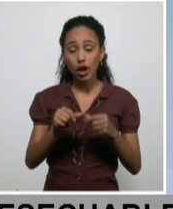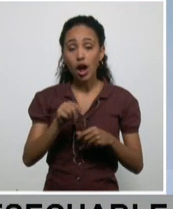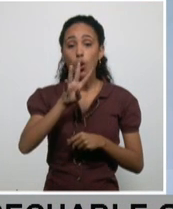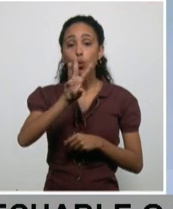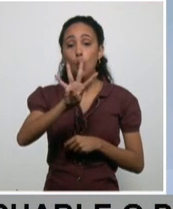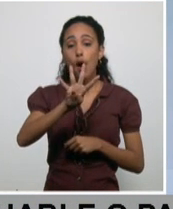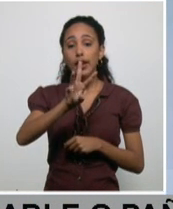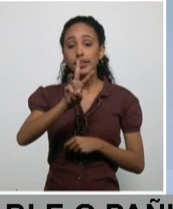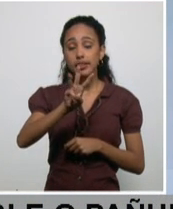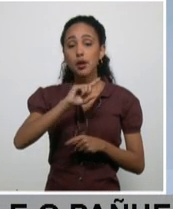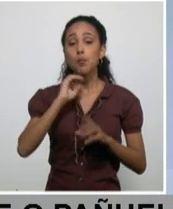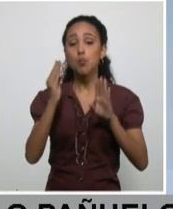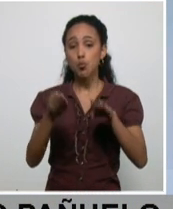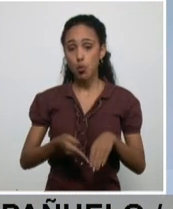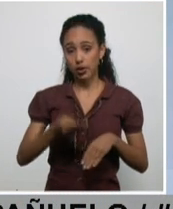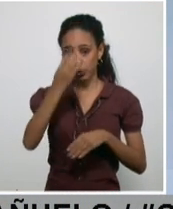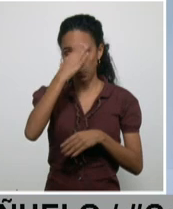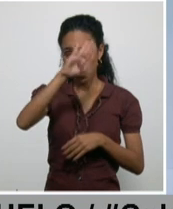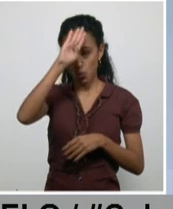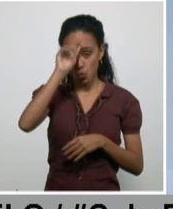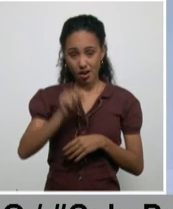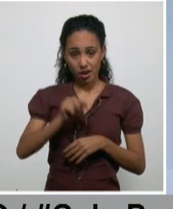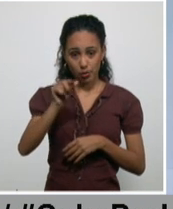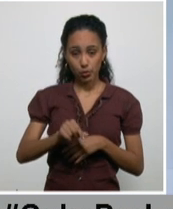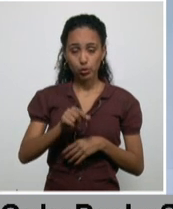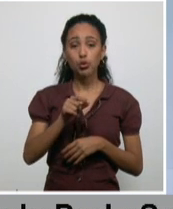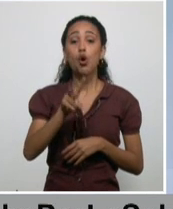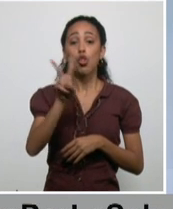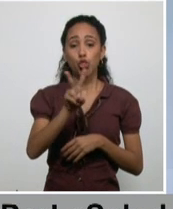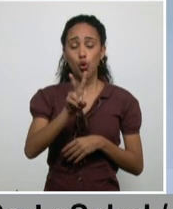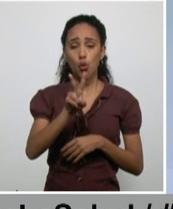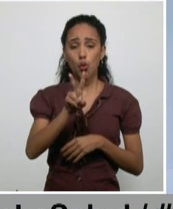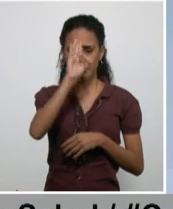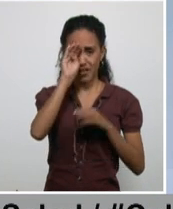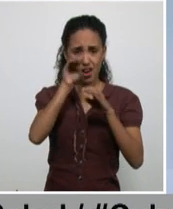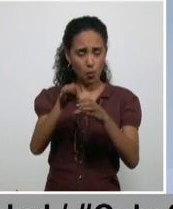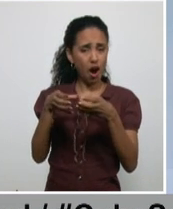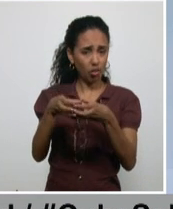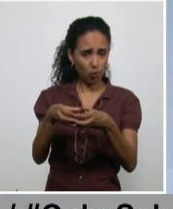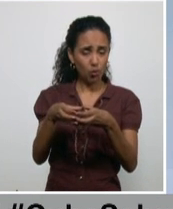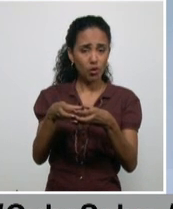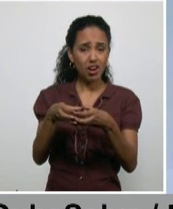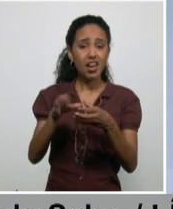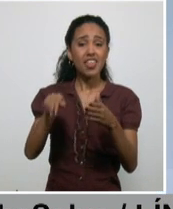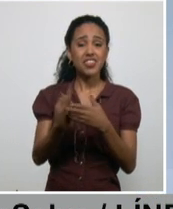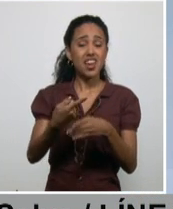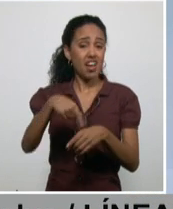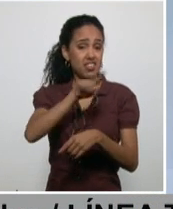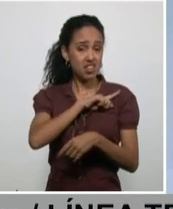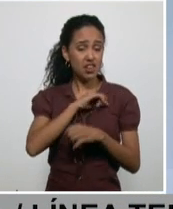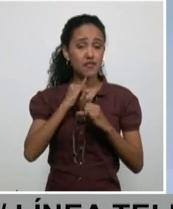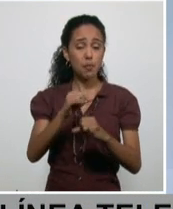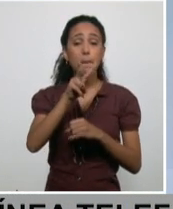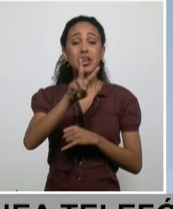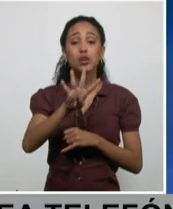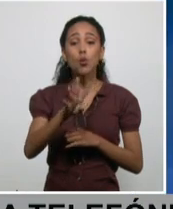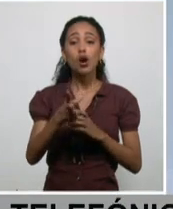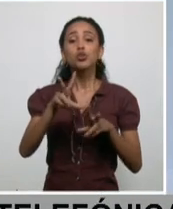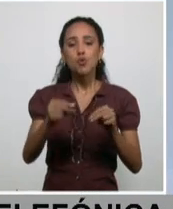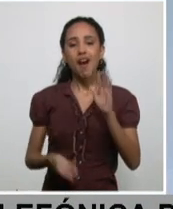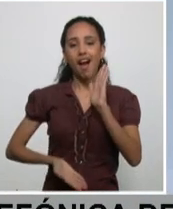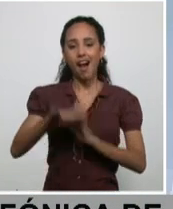43 fallecidos en el país. Se mantienen 2 evacuados y se reportan en el día de ayer 24 nuevas altas